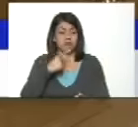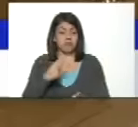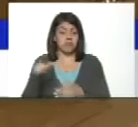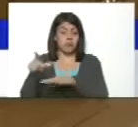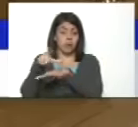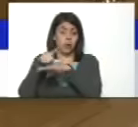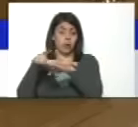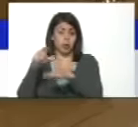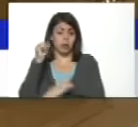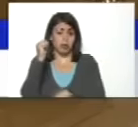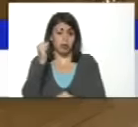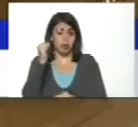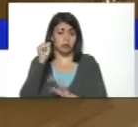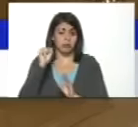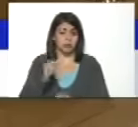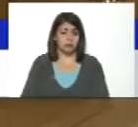Estado.